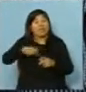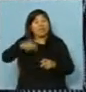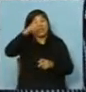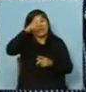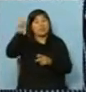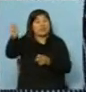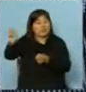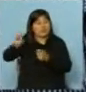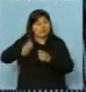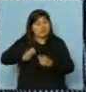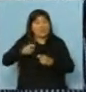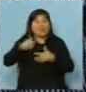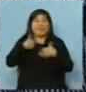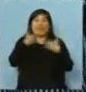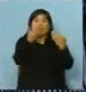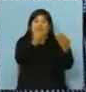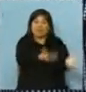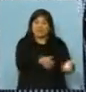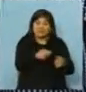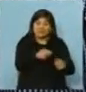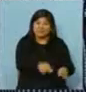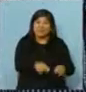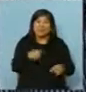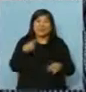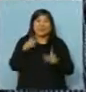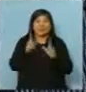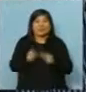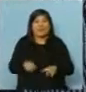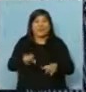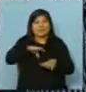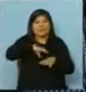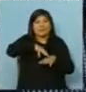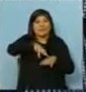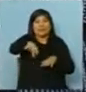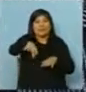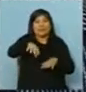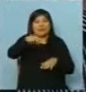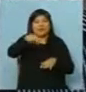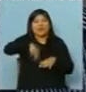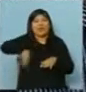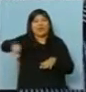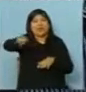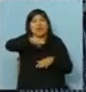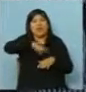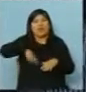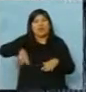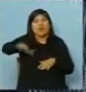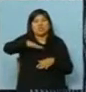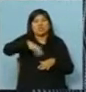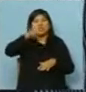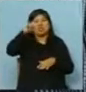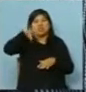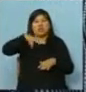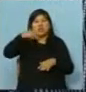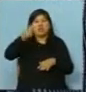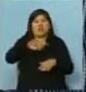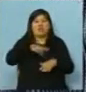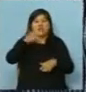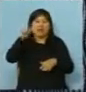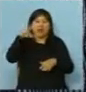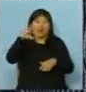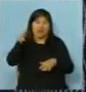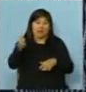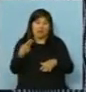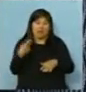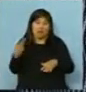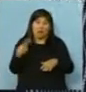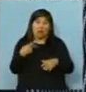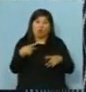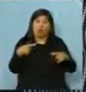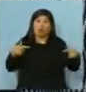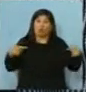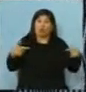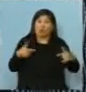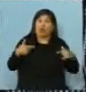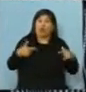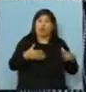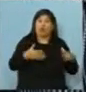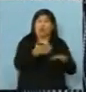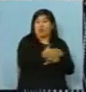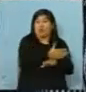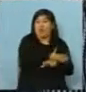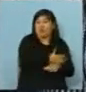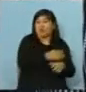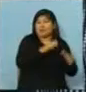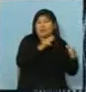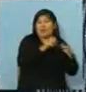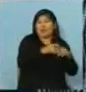agua potable, el tema de la zona franca, venimos, la verdad, con Miguel Tito de veredas diferentes y opuestas, ¿no es